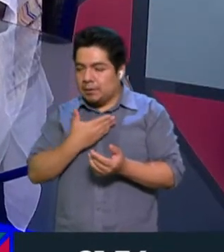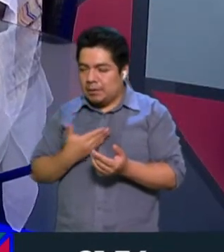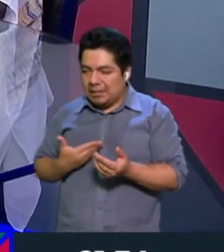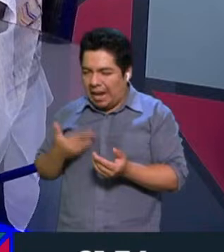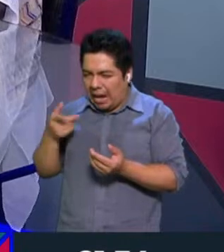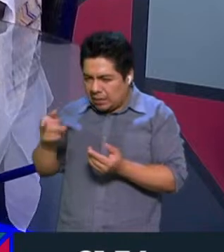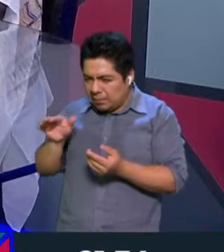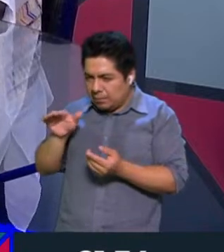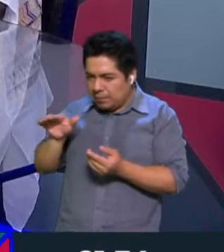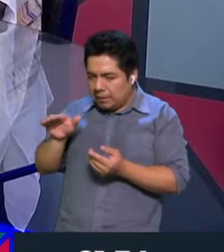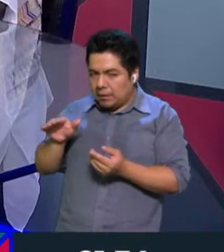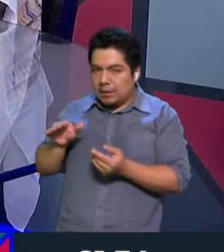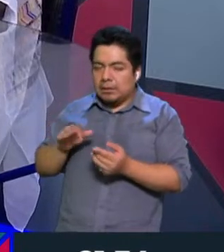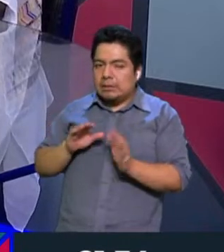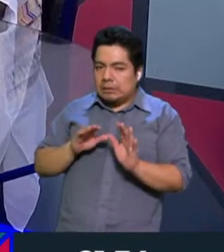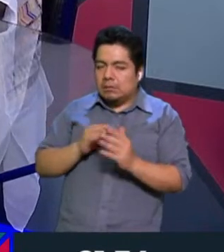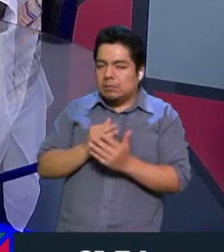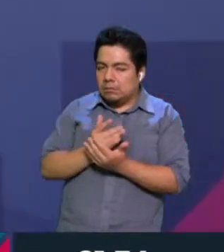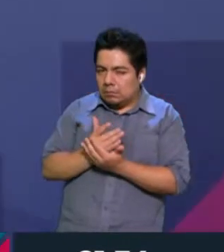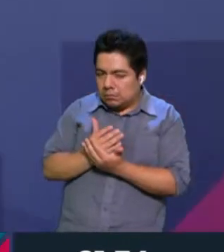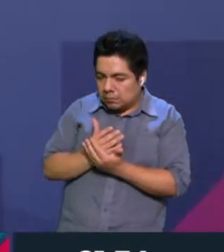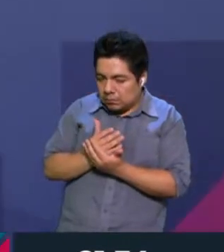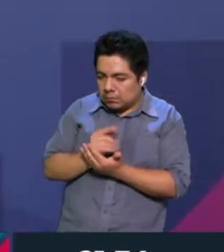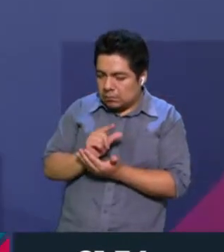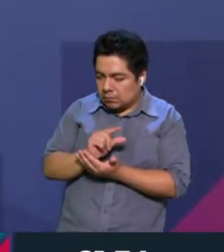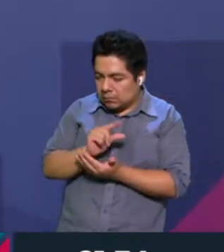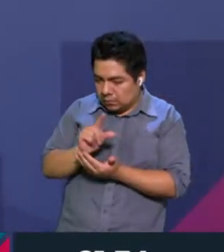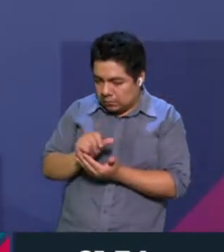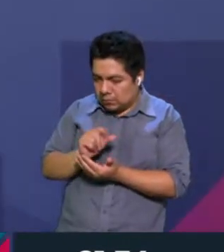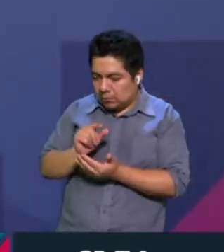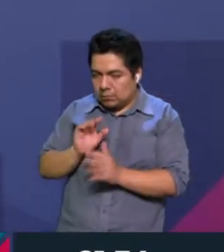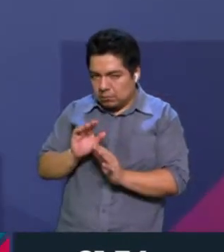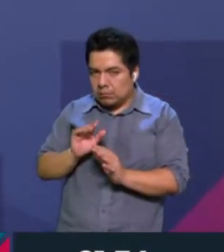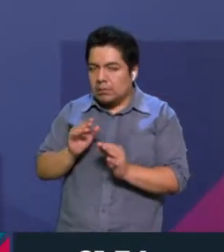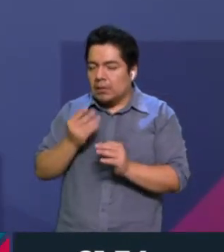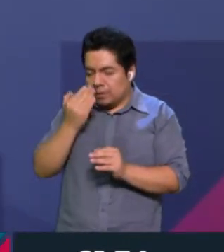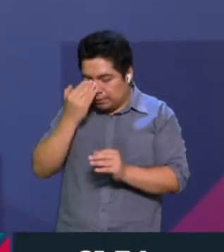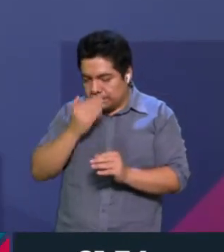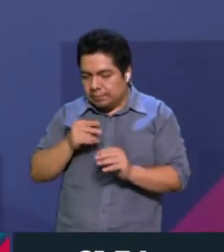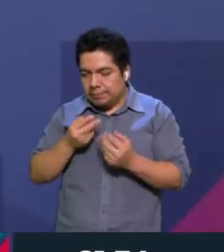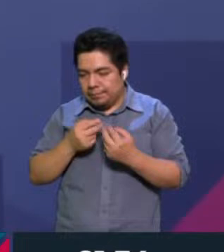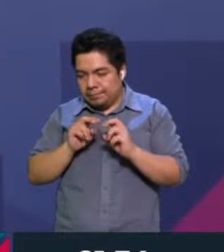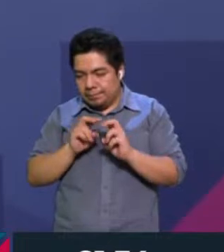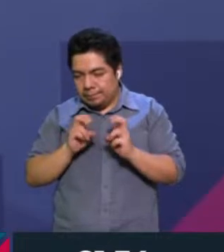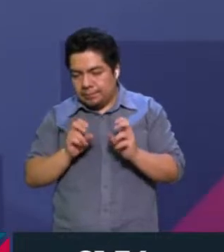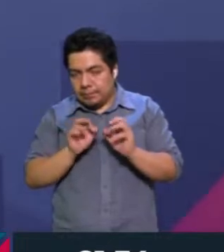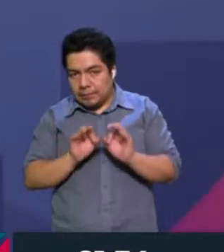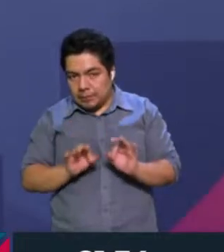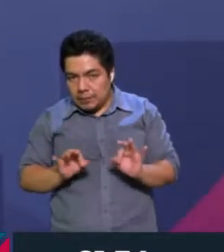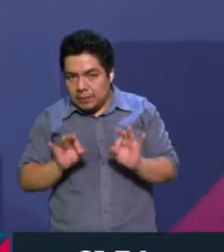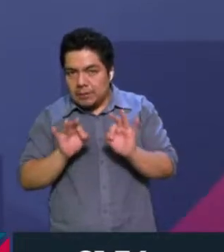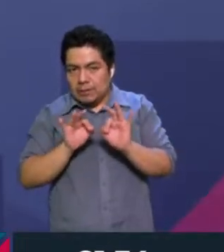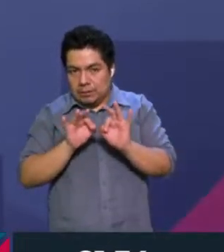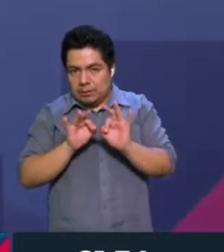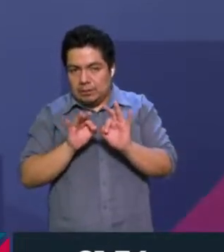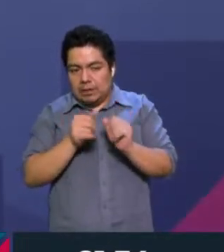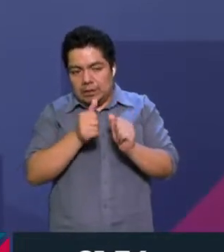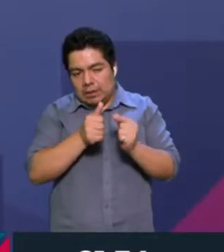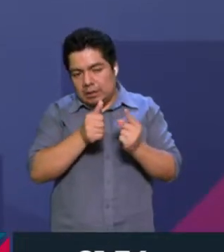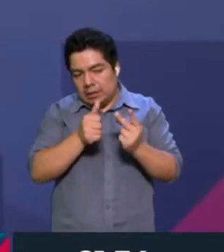Obrador. Eso creo que podríamos decir de este tema, que es muy importante ubicarlo como todo